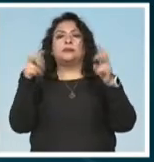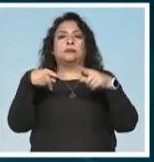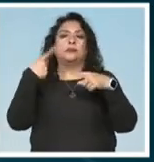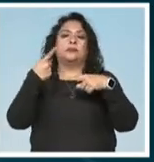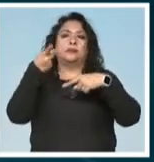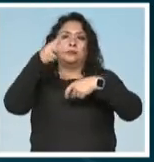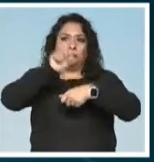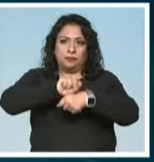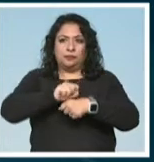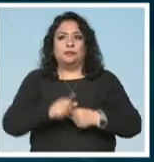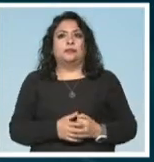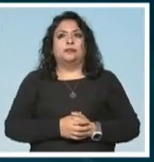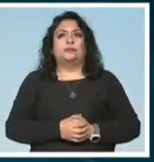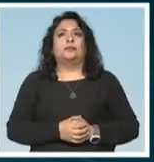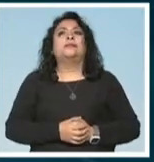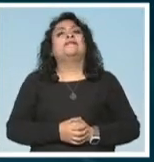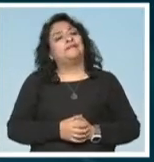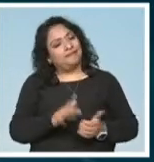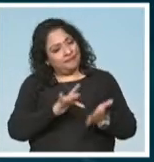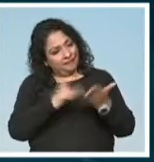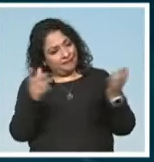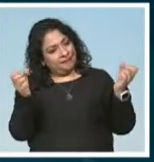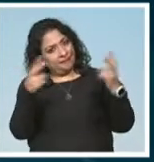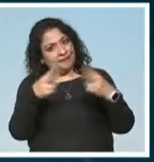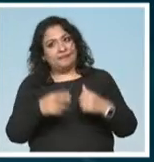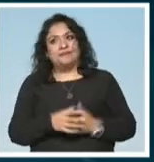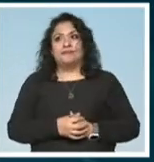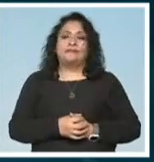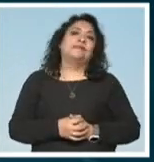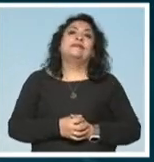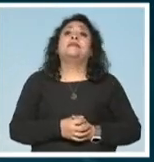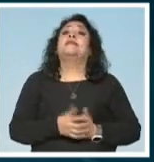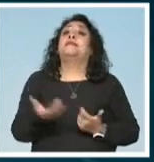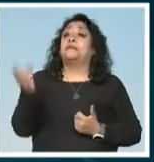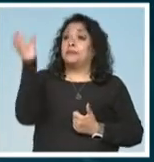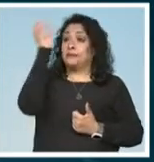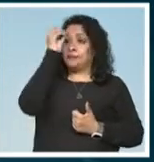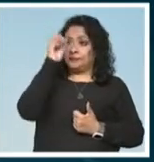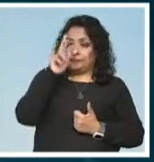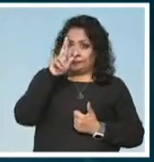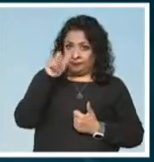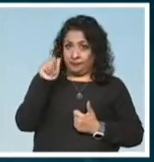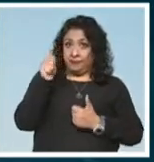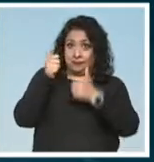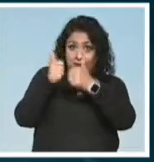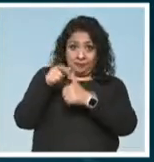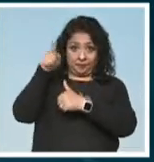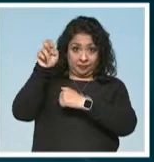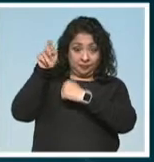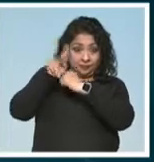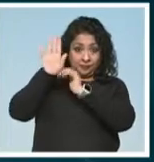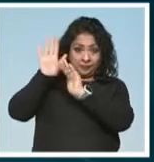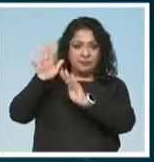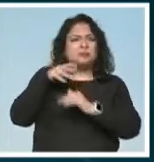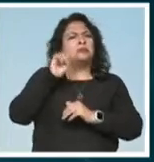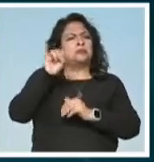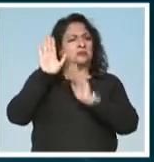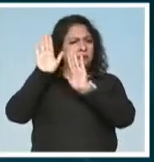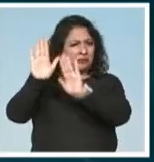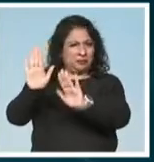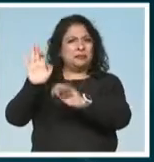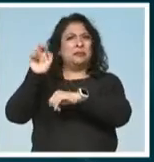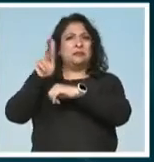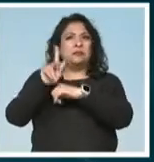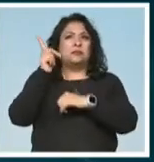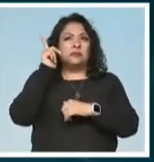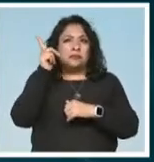de semanitas. Gracias, nos vemos. Nos vemos. ¿Cómo ves, Rafa? ¿Nos quedamos por ahí, por Europa? Nos quedamos por allá, por Europa.